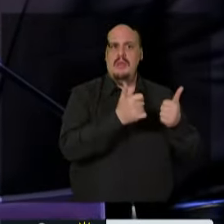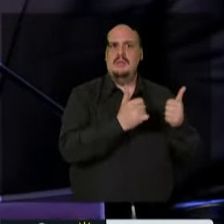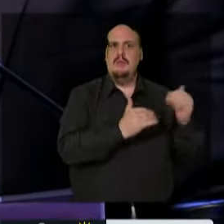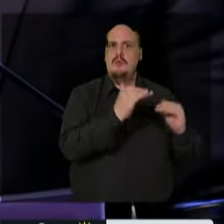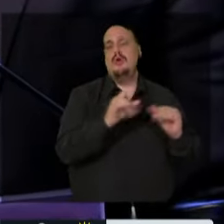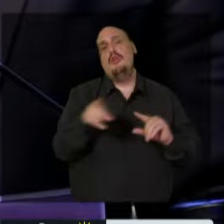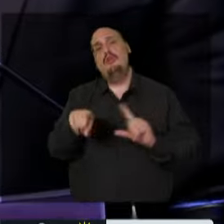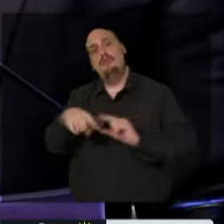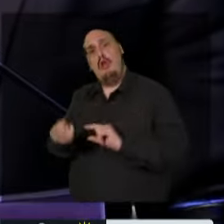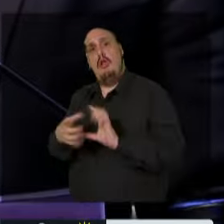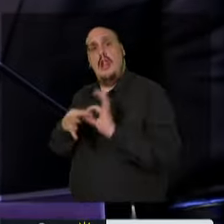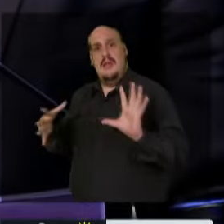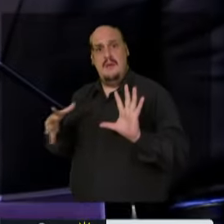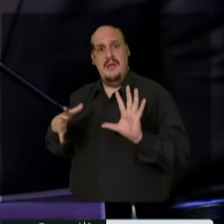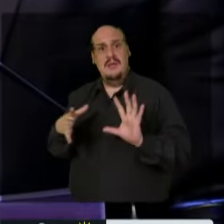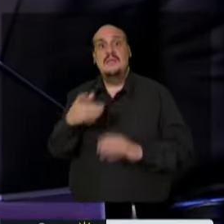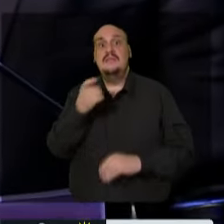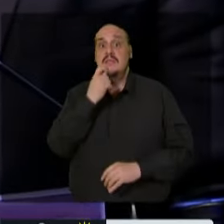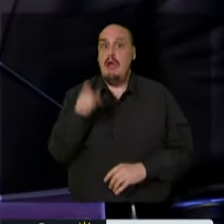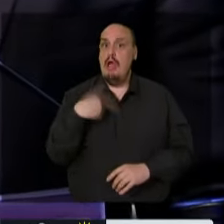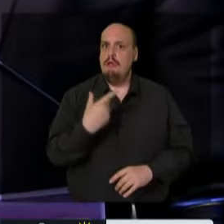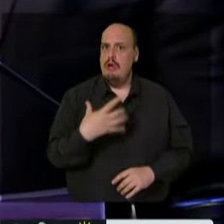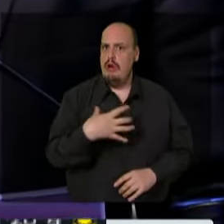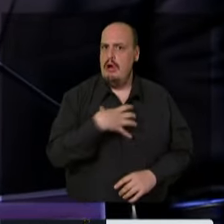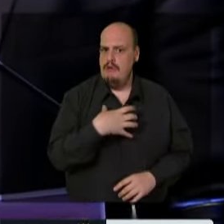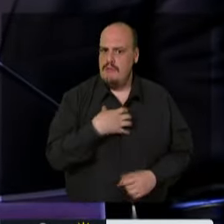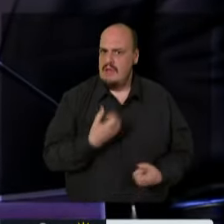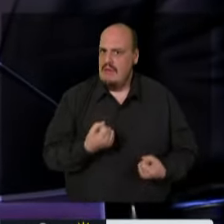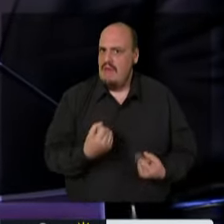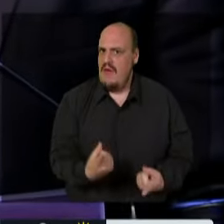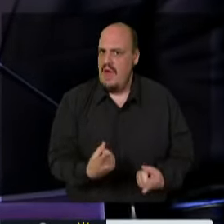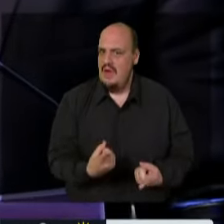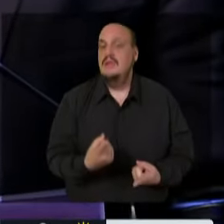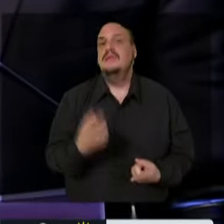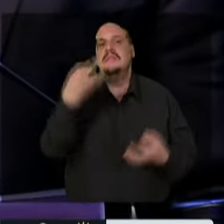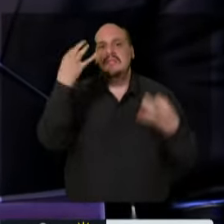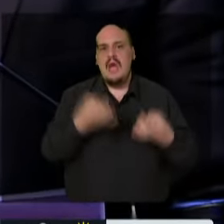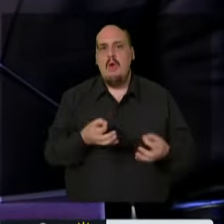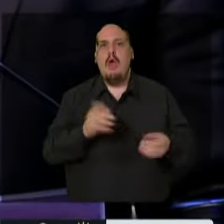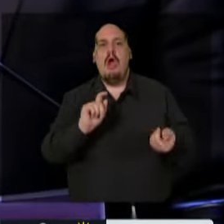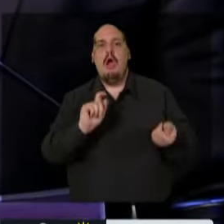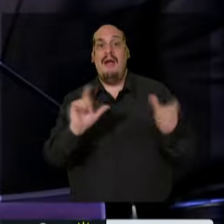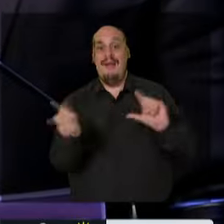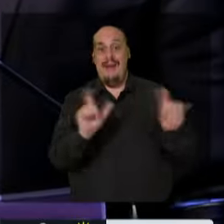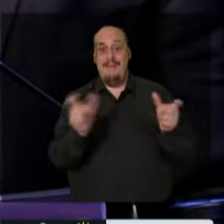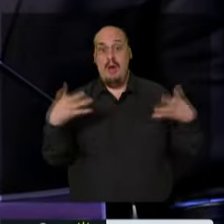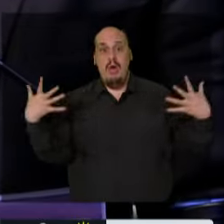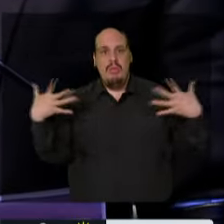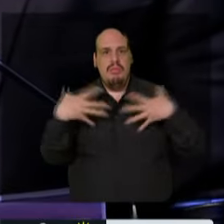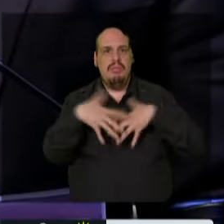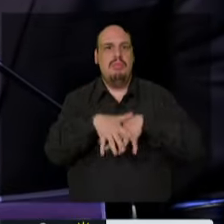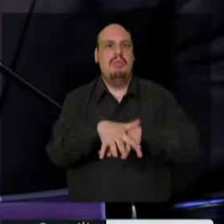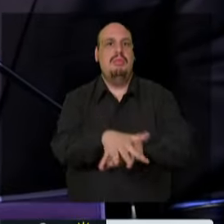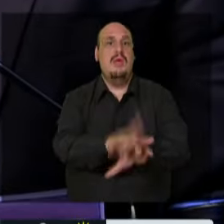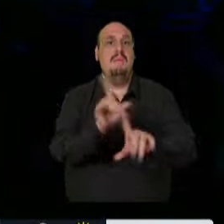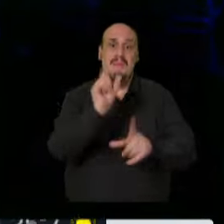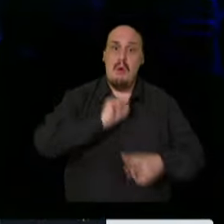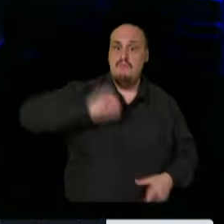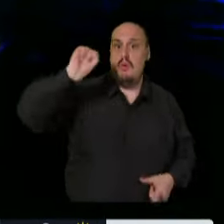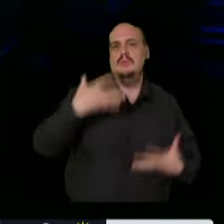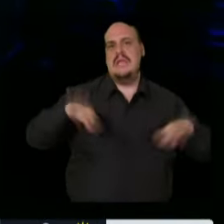libre. Si generamos confianza, seguramente confluirán estos tipos de cambios sin que tengamos que pasar por